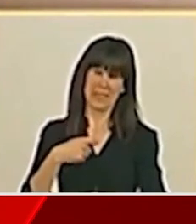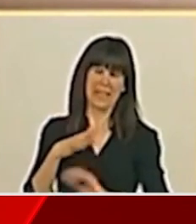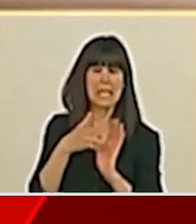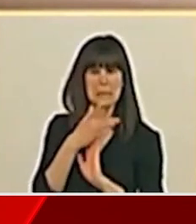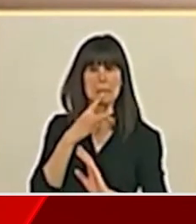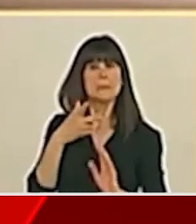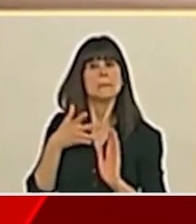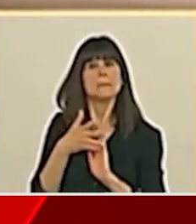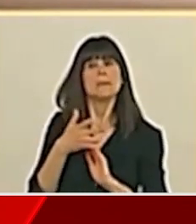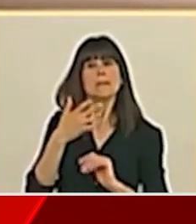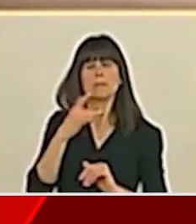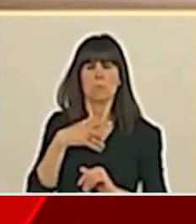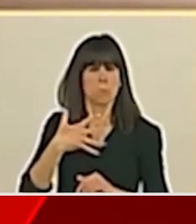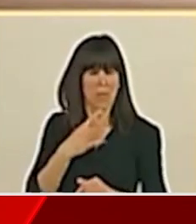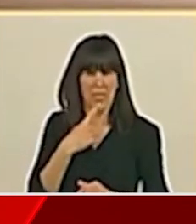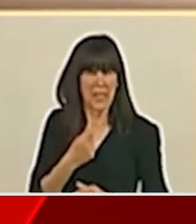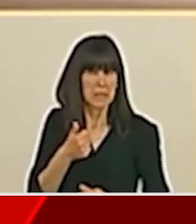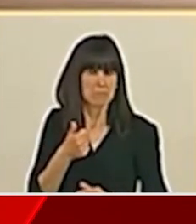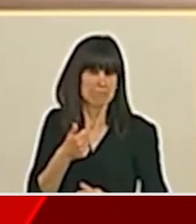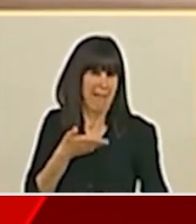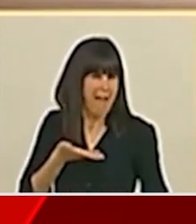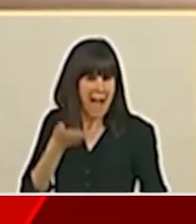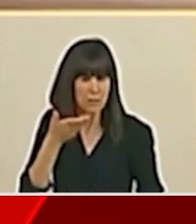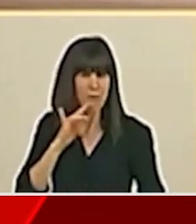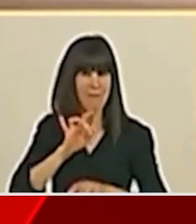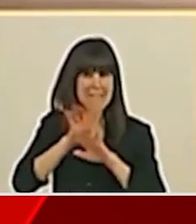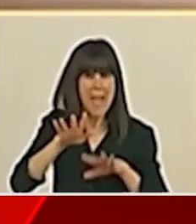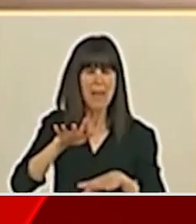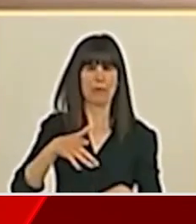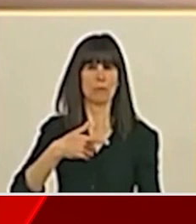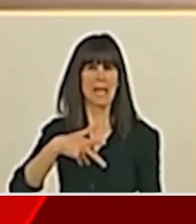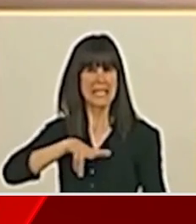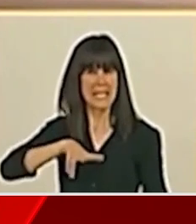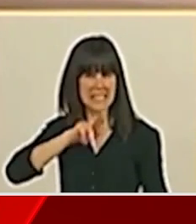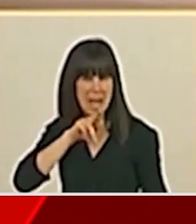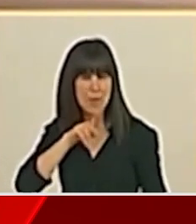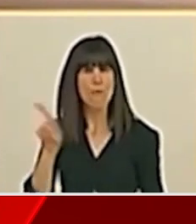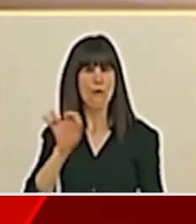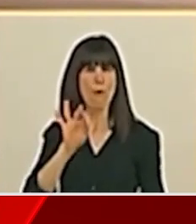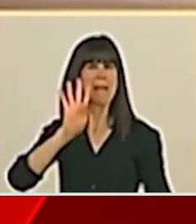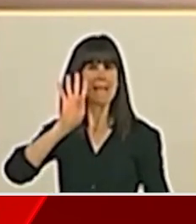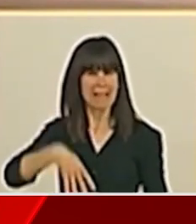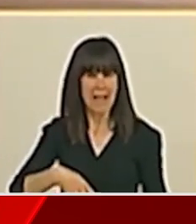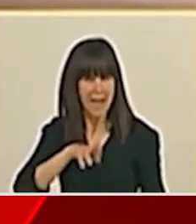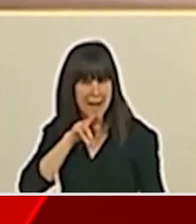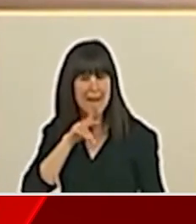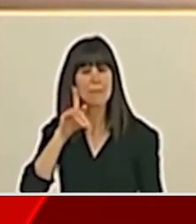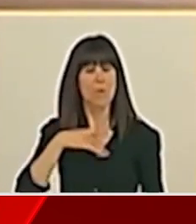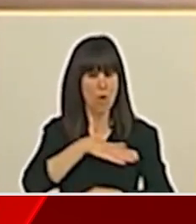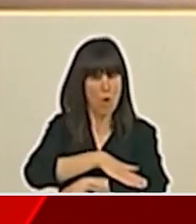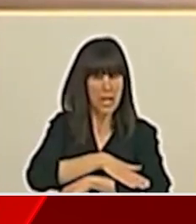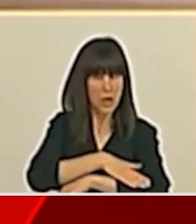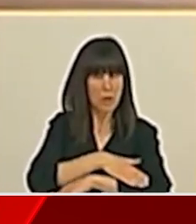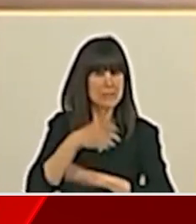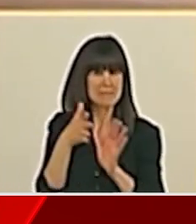Robles para seguir apoyando al gobierno. Podemos entrar en cólera porque ha dicho que Margarita Robles está torpedeando el parto de la